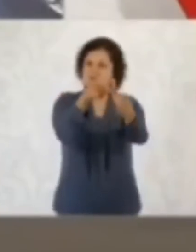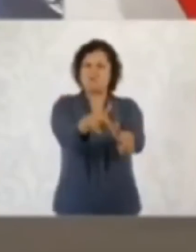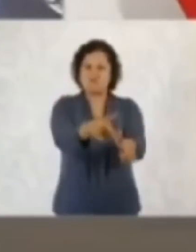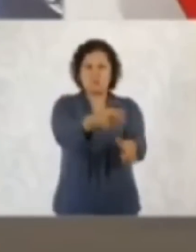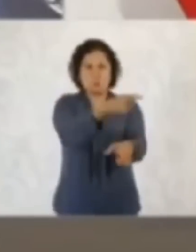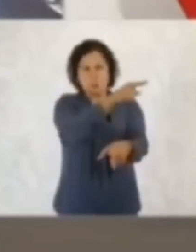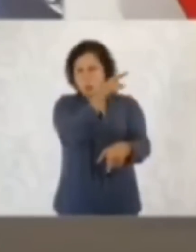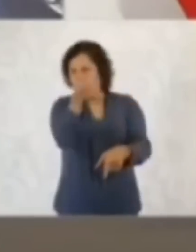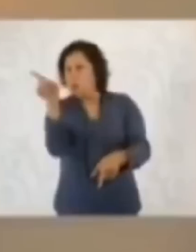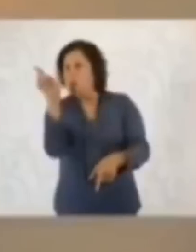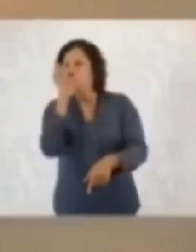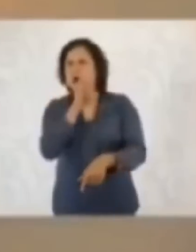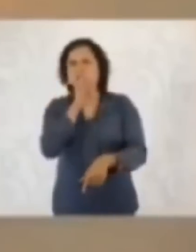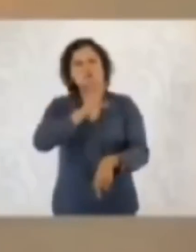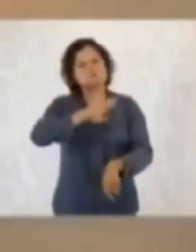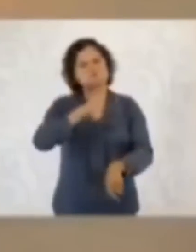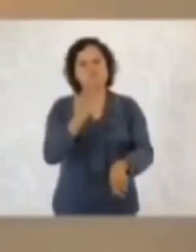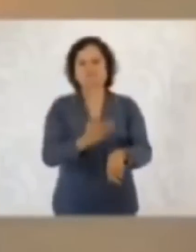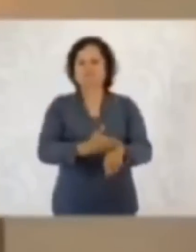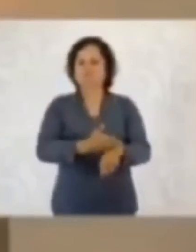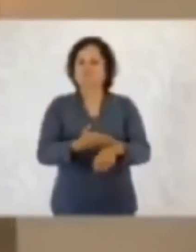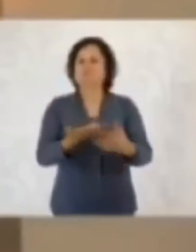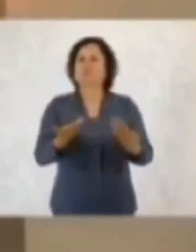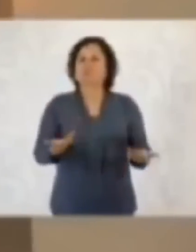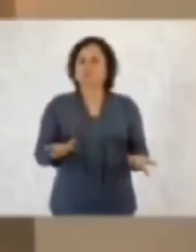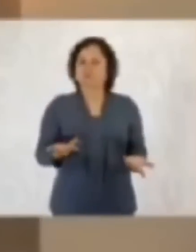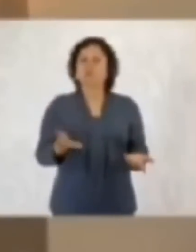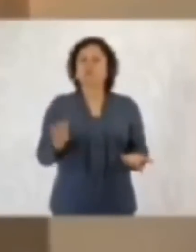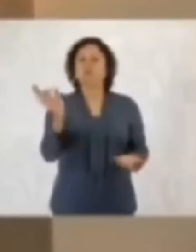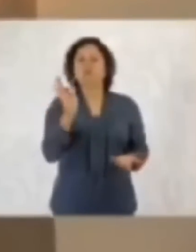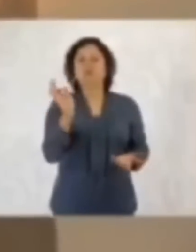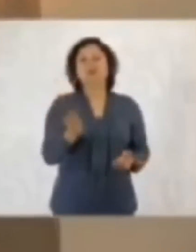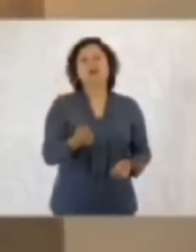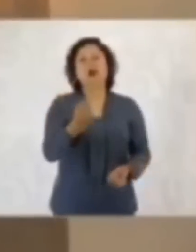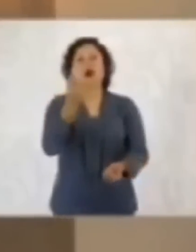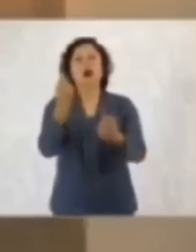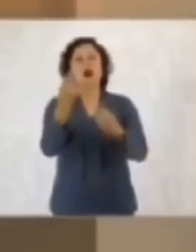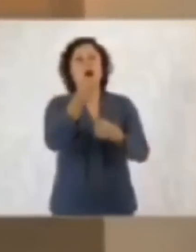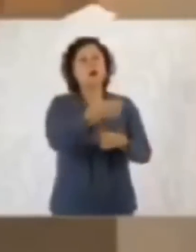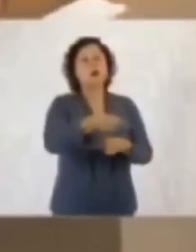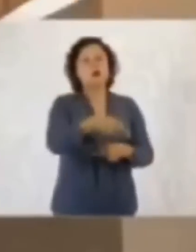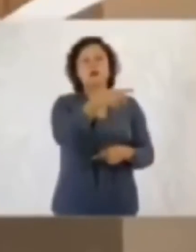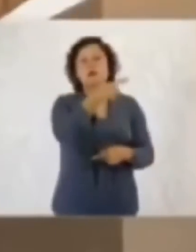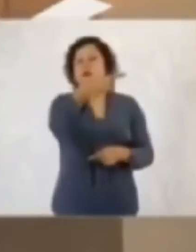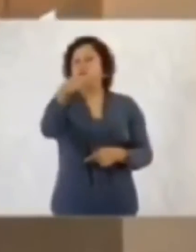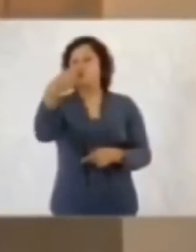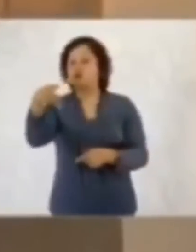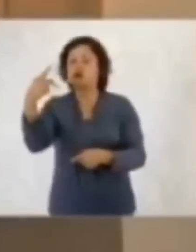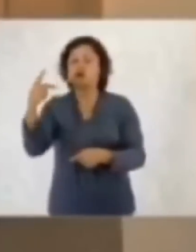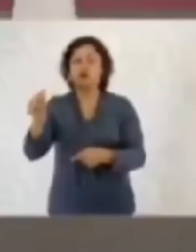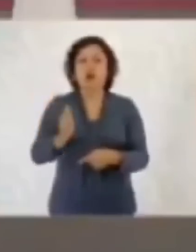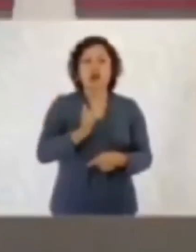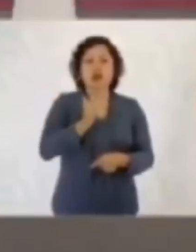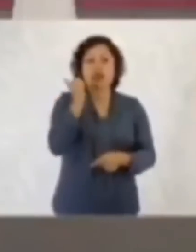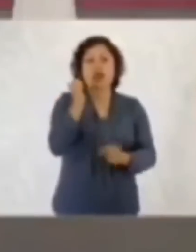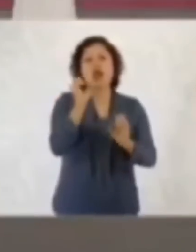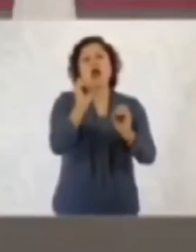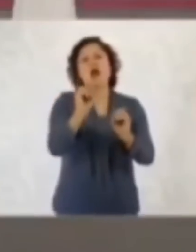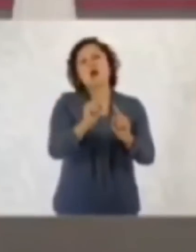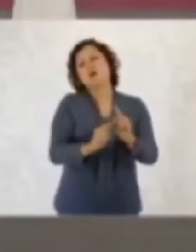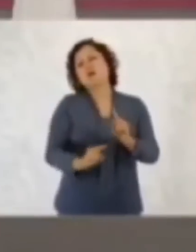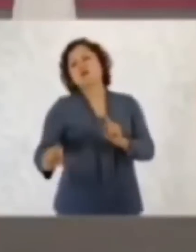responsables, ya sea de manera directa o que están teniendo relación de contubernio y de complicidad para que este tipo de abusos se